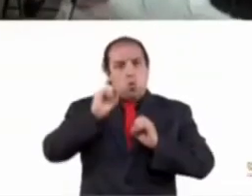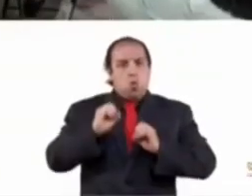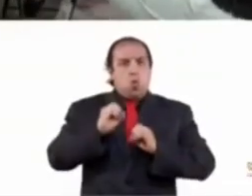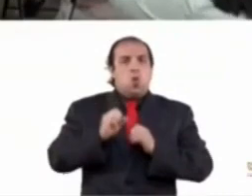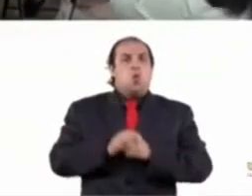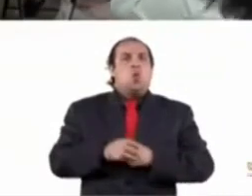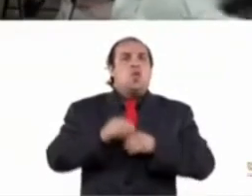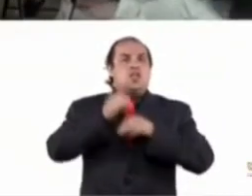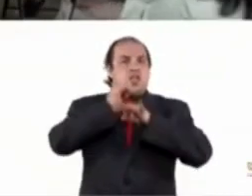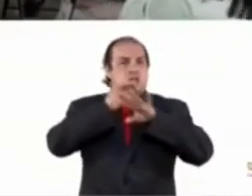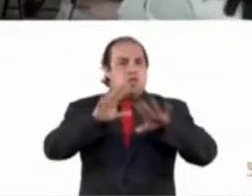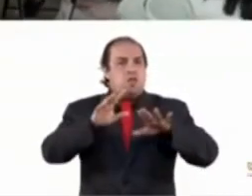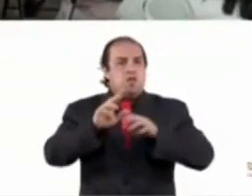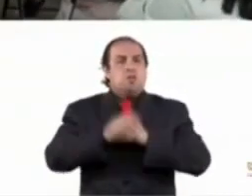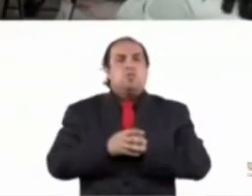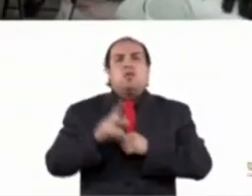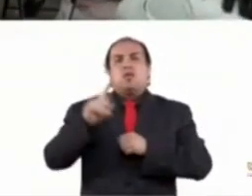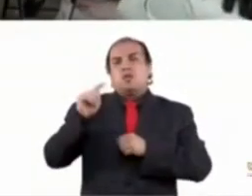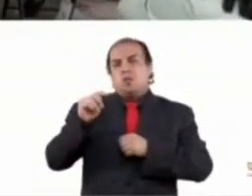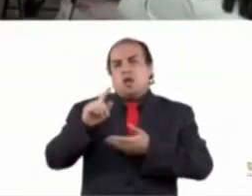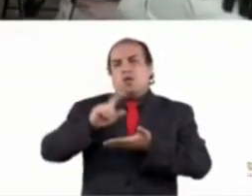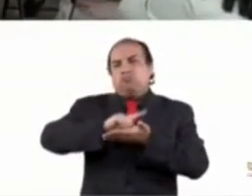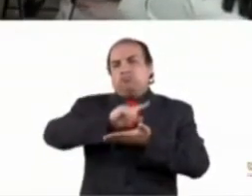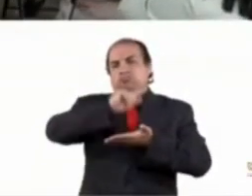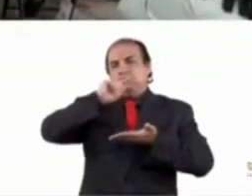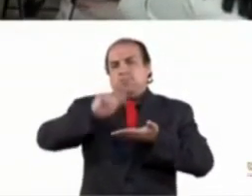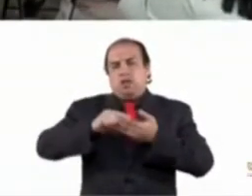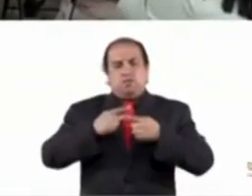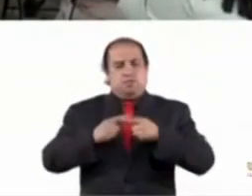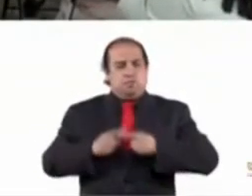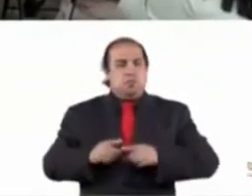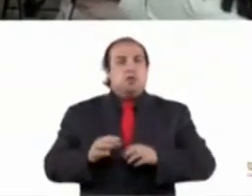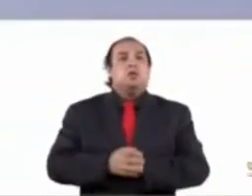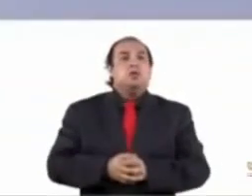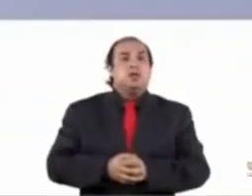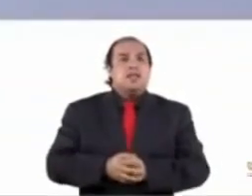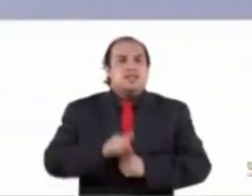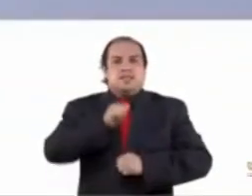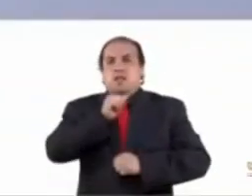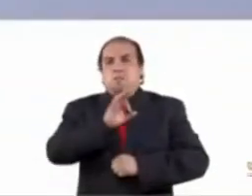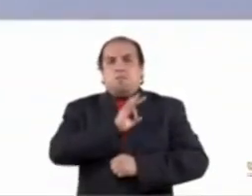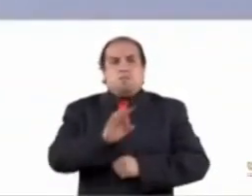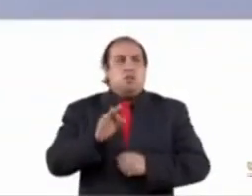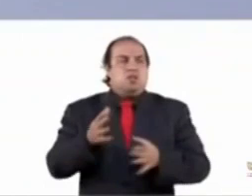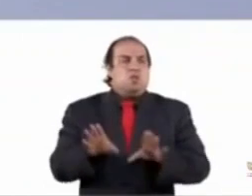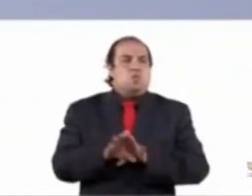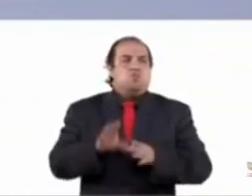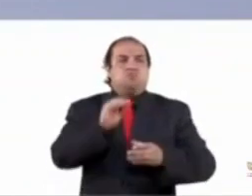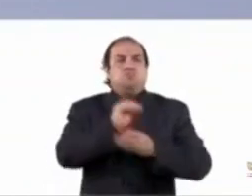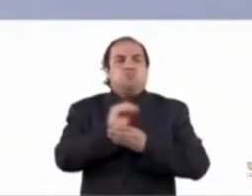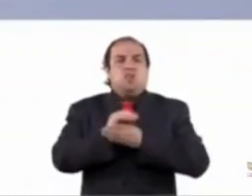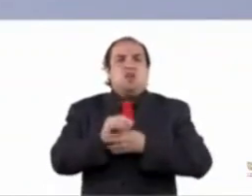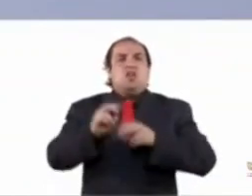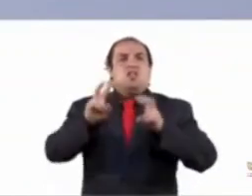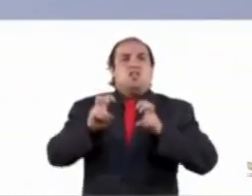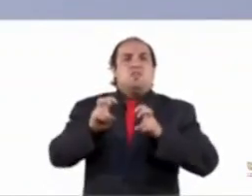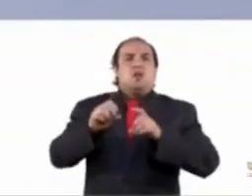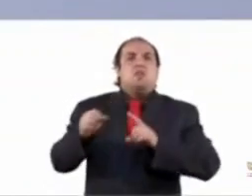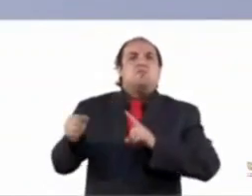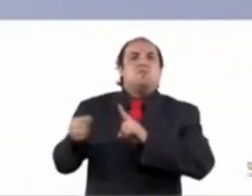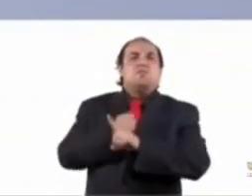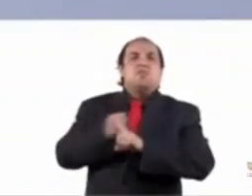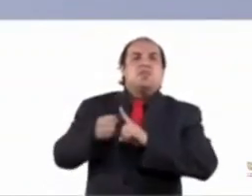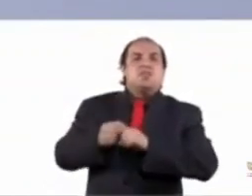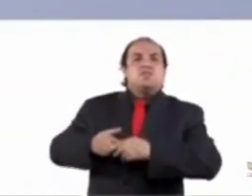Nadie puede permanecer indiferente frente a actos de violencia feminicida como el que vimos en un restaurante la